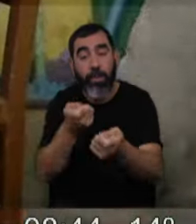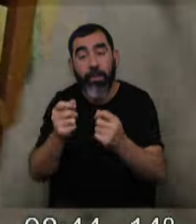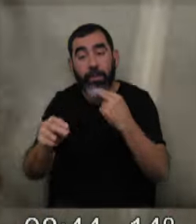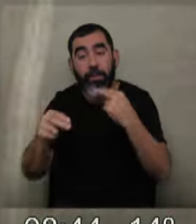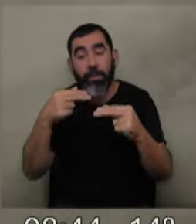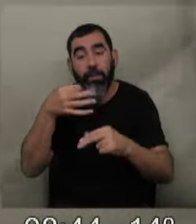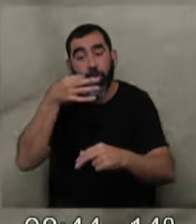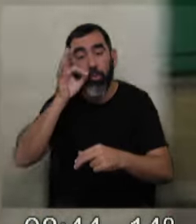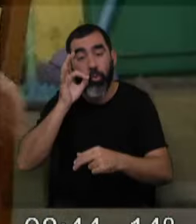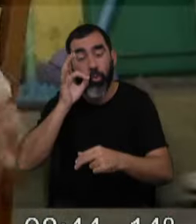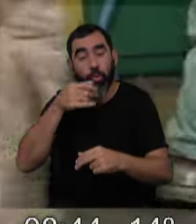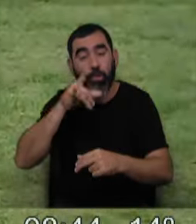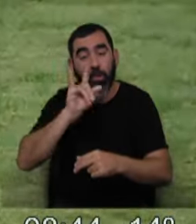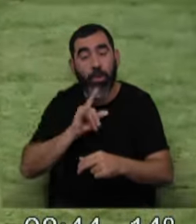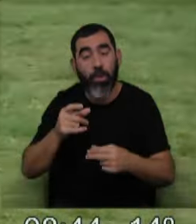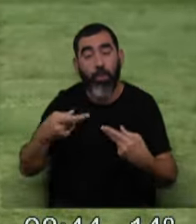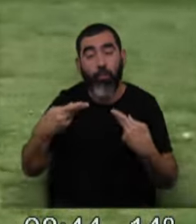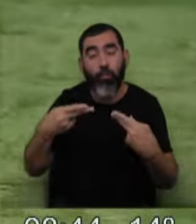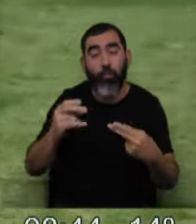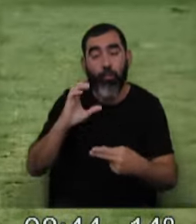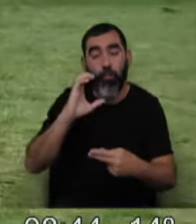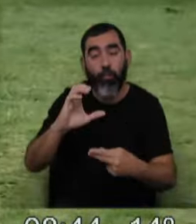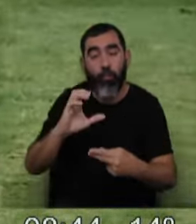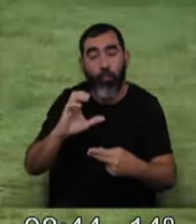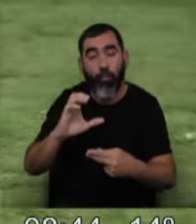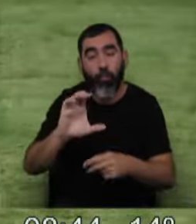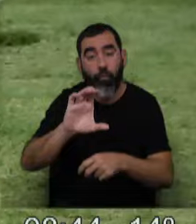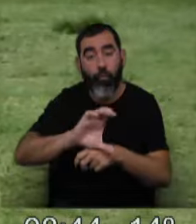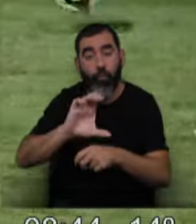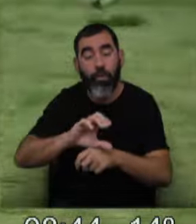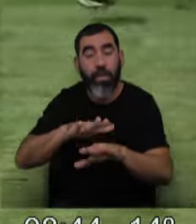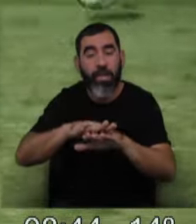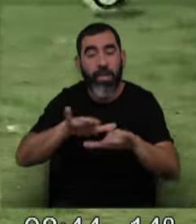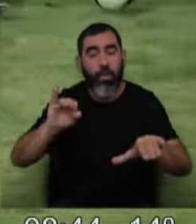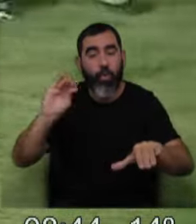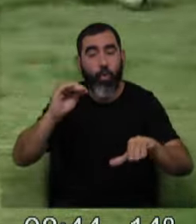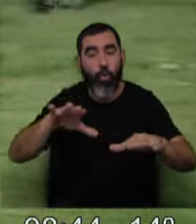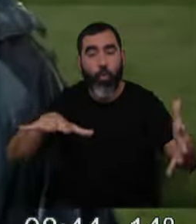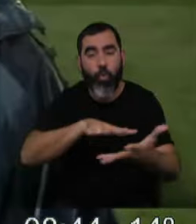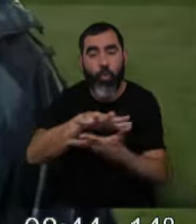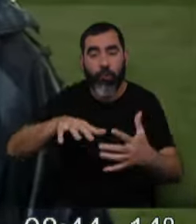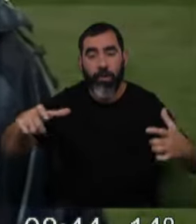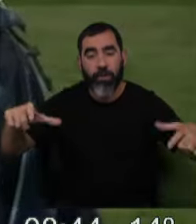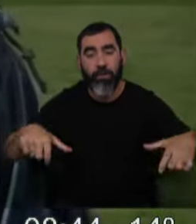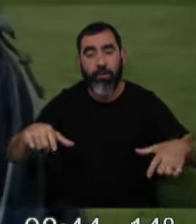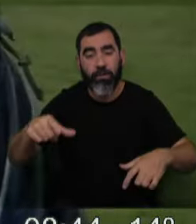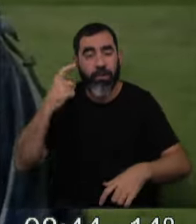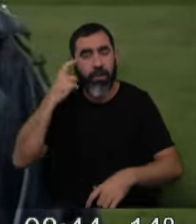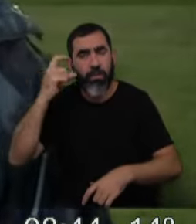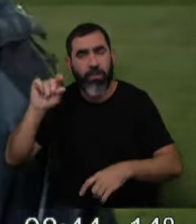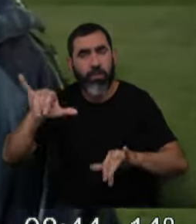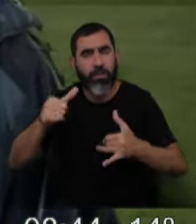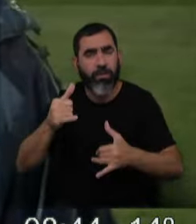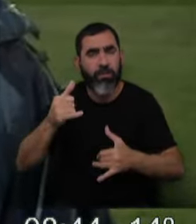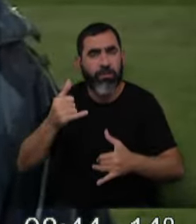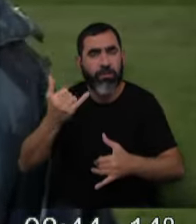merendero, un comedor, una escuelita de fútbol y una cancha que utilizan niños, niñas y jóvenes de los barrios. Esta fue una idea que hace más